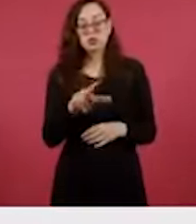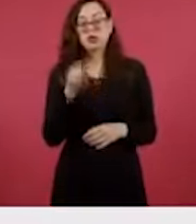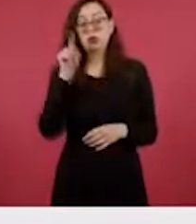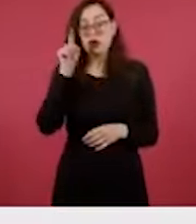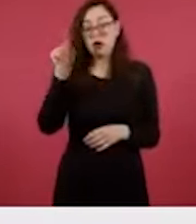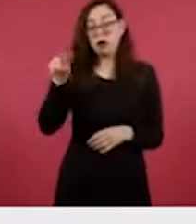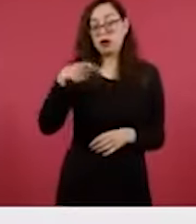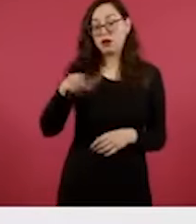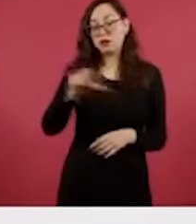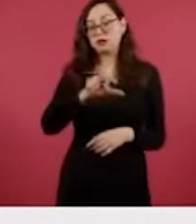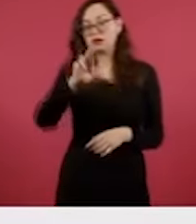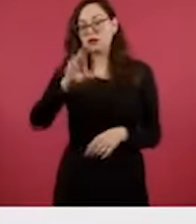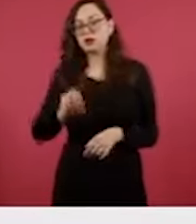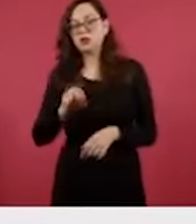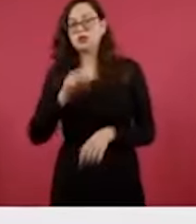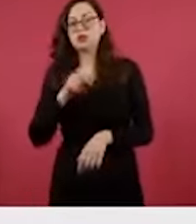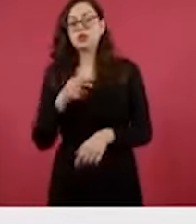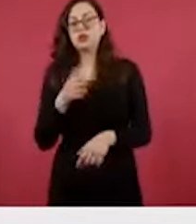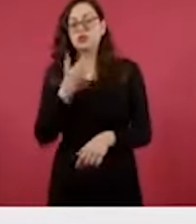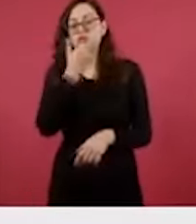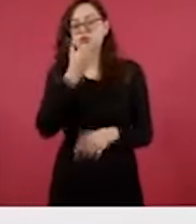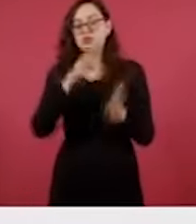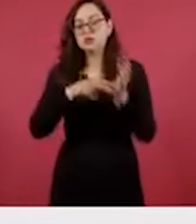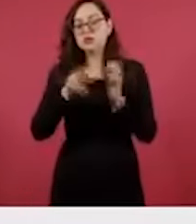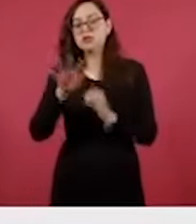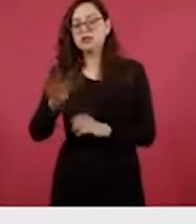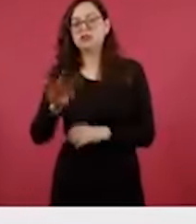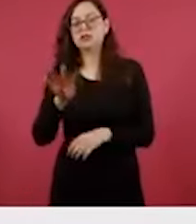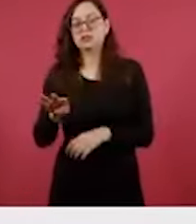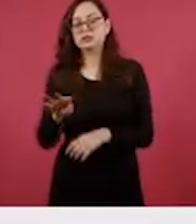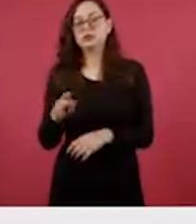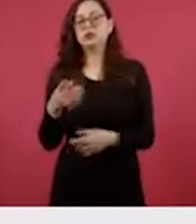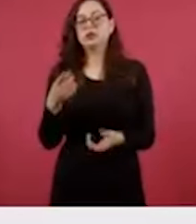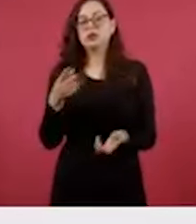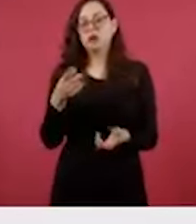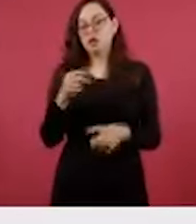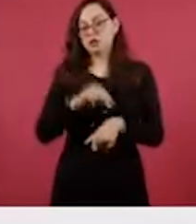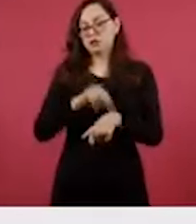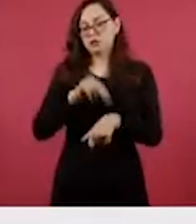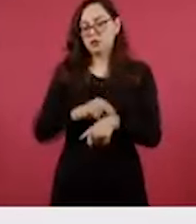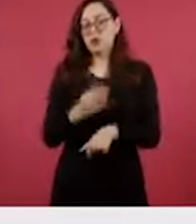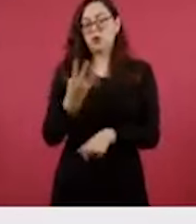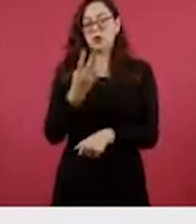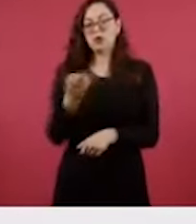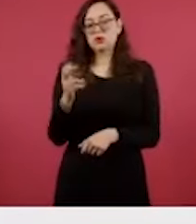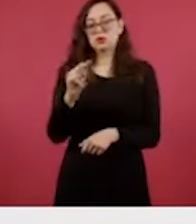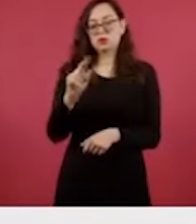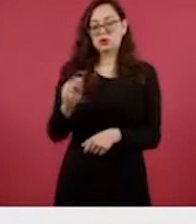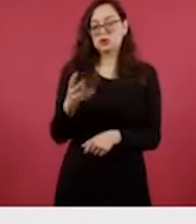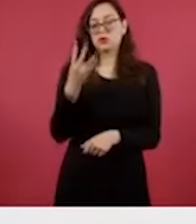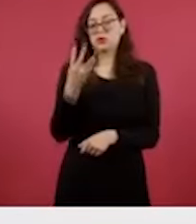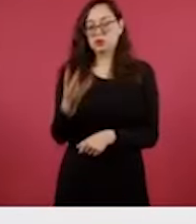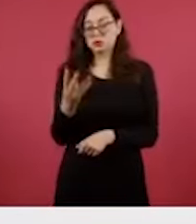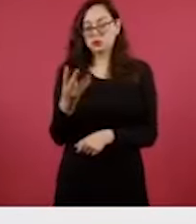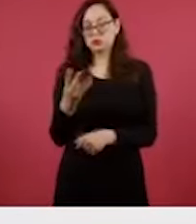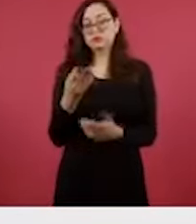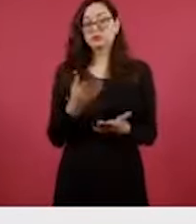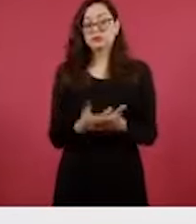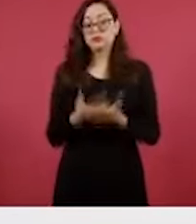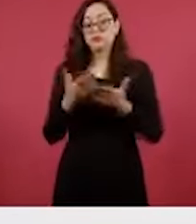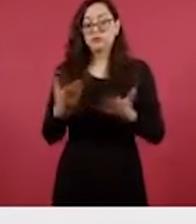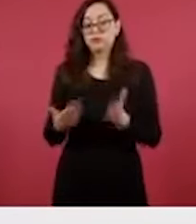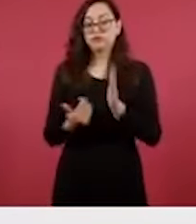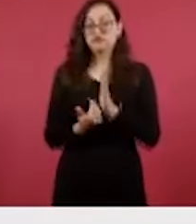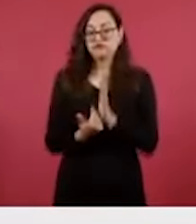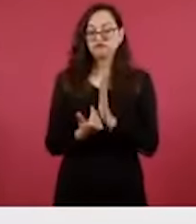ro eh había en 2019 Perdón había 484 médicos especialistas y hay un incremento